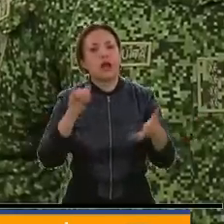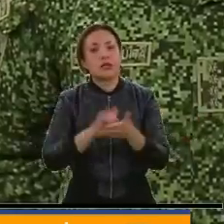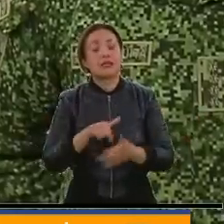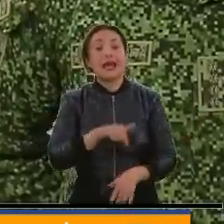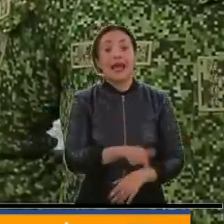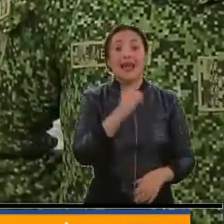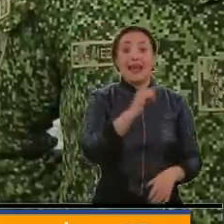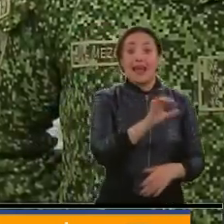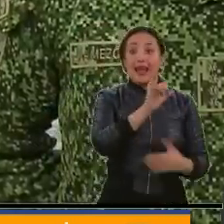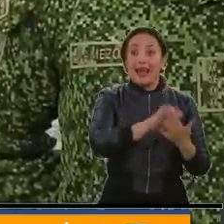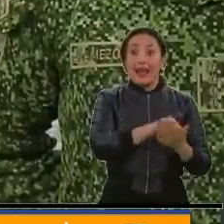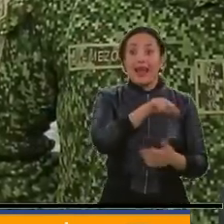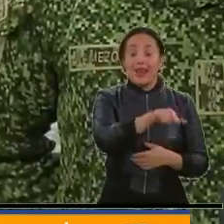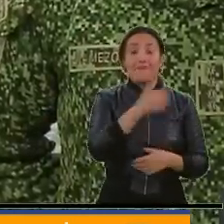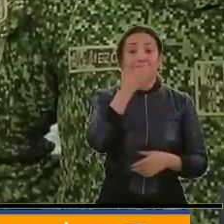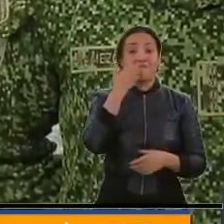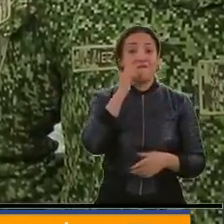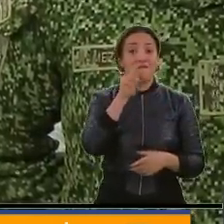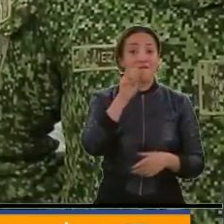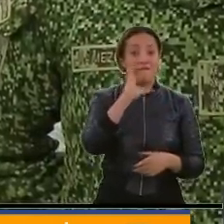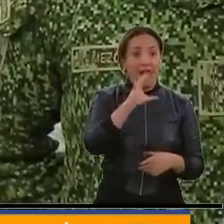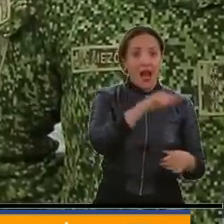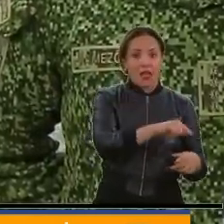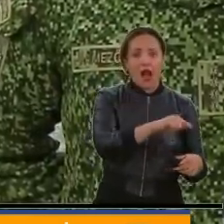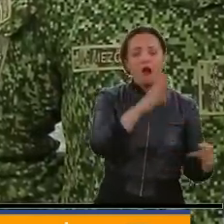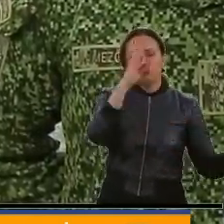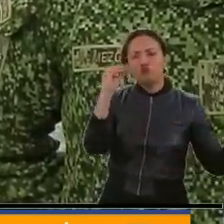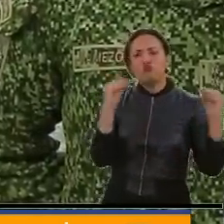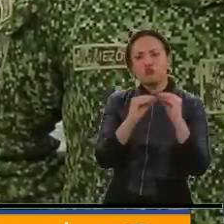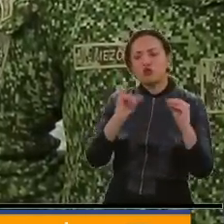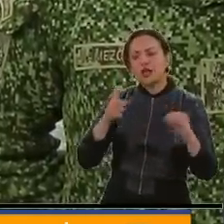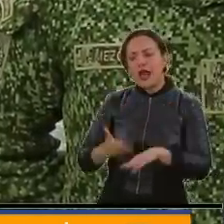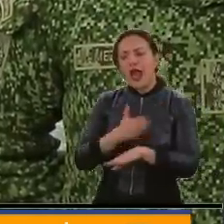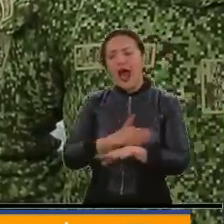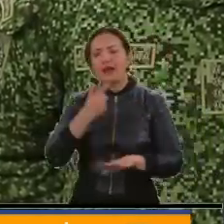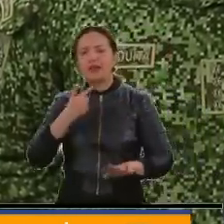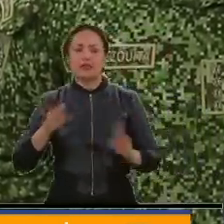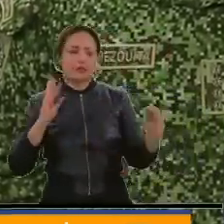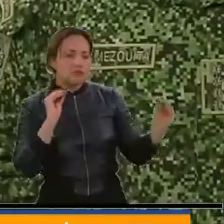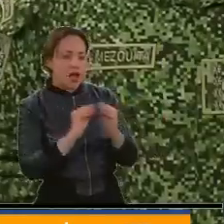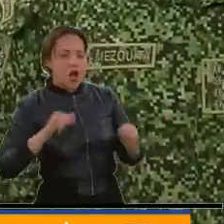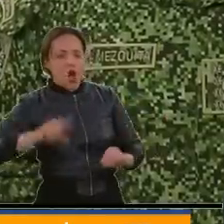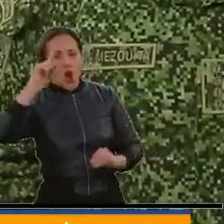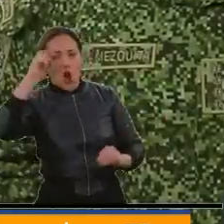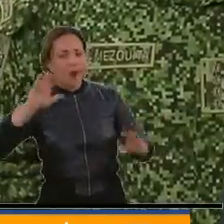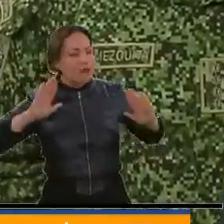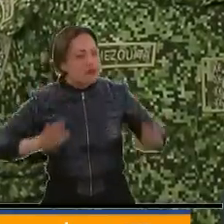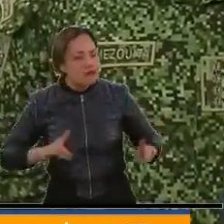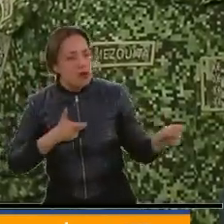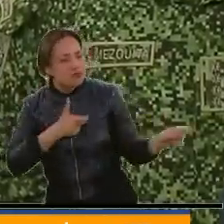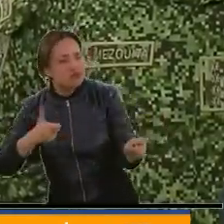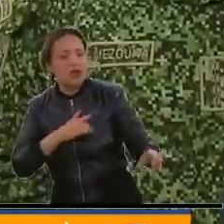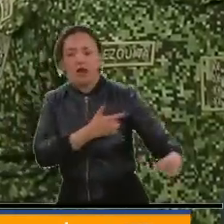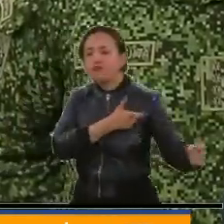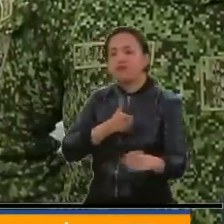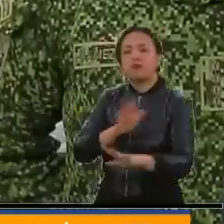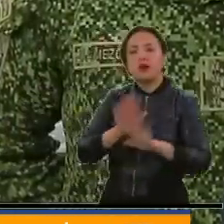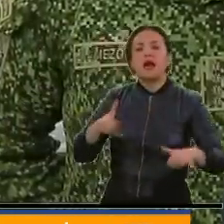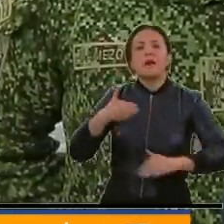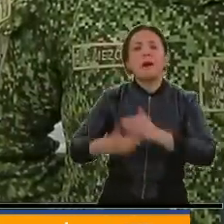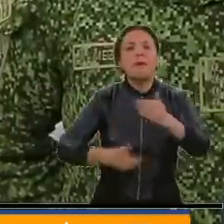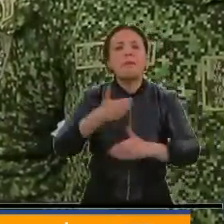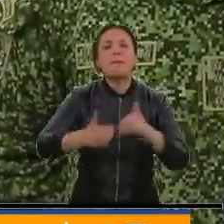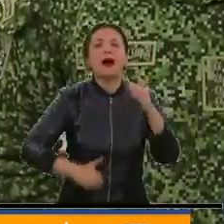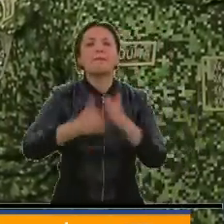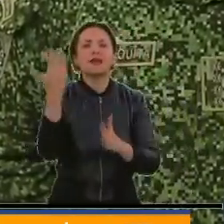con el cese bilateral decretado por el Gobierno Nacional y avanzará en la definición del protocolo para el inicio